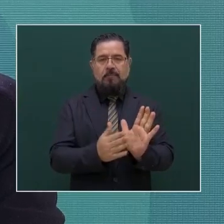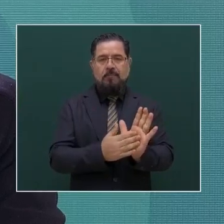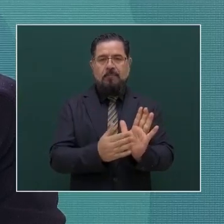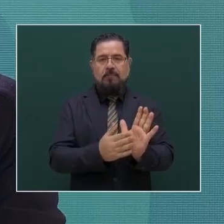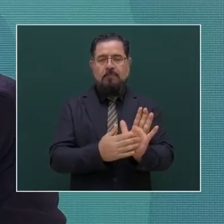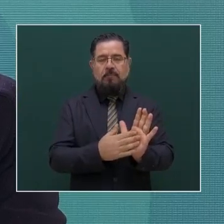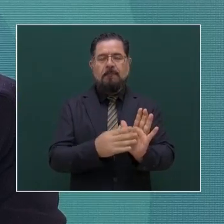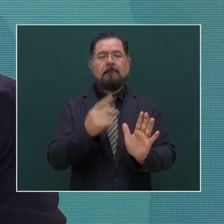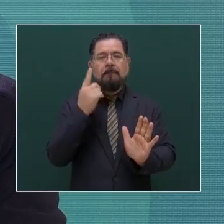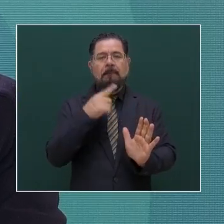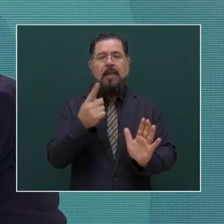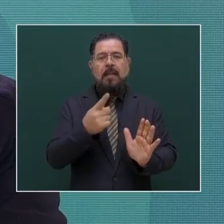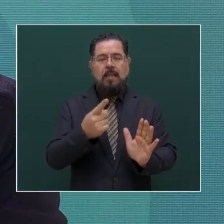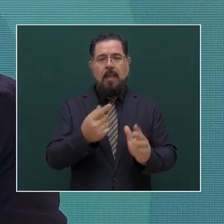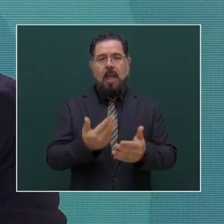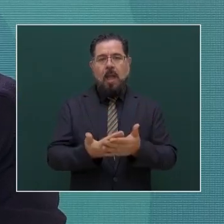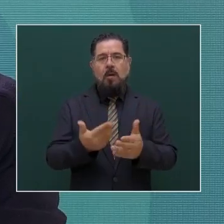pasajeros.